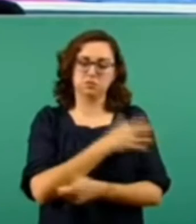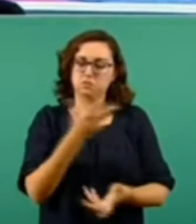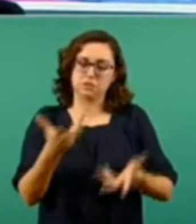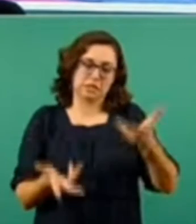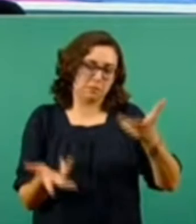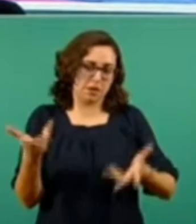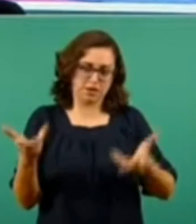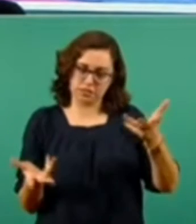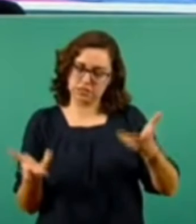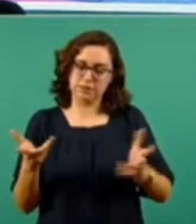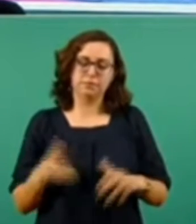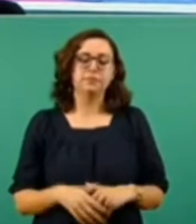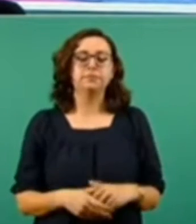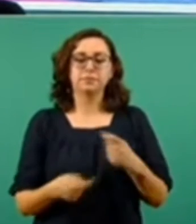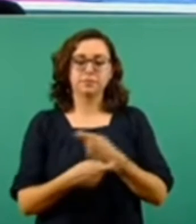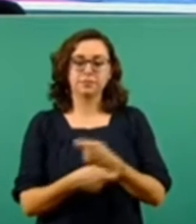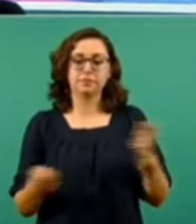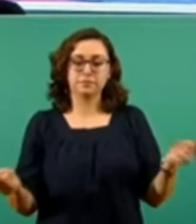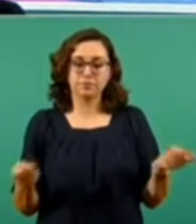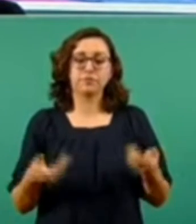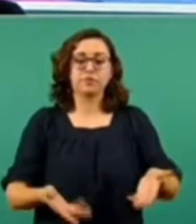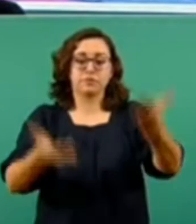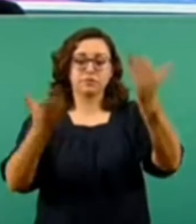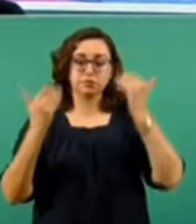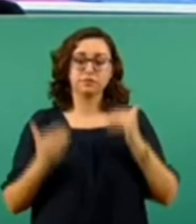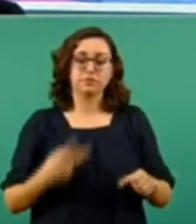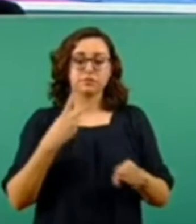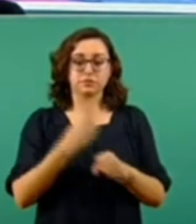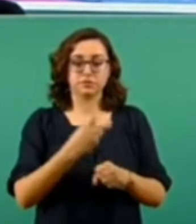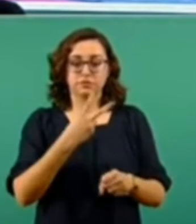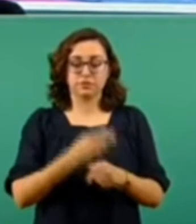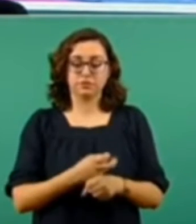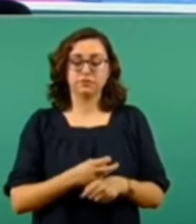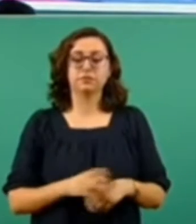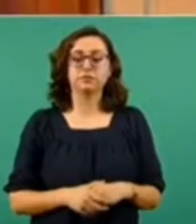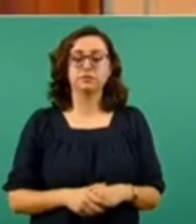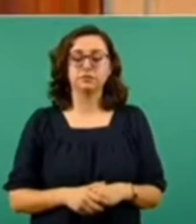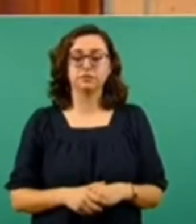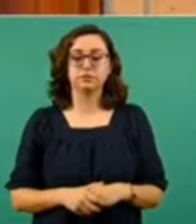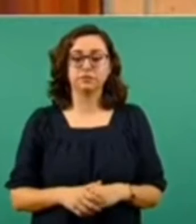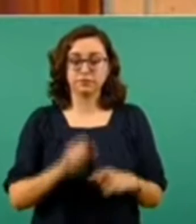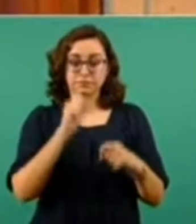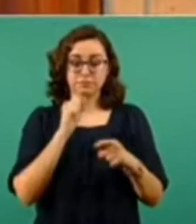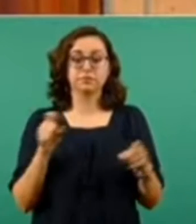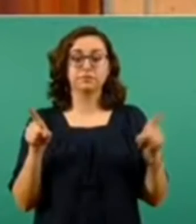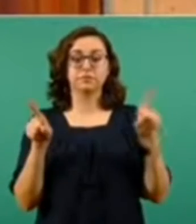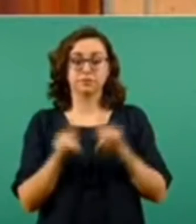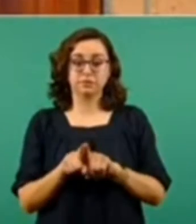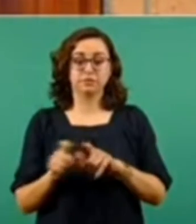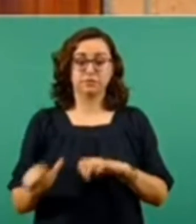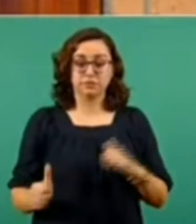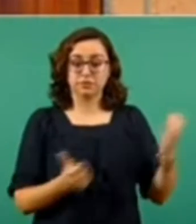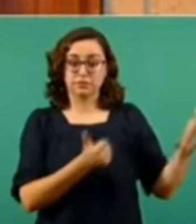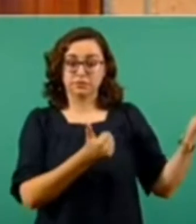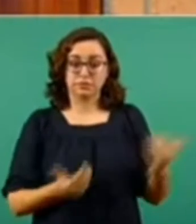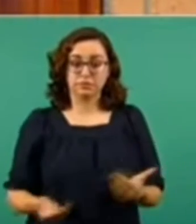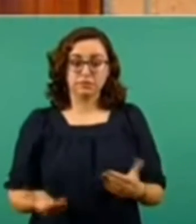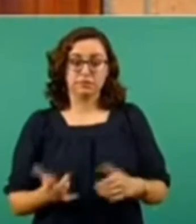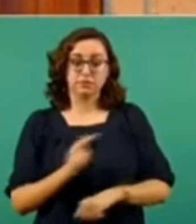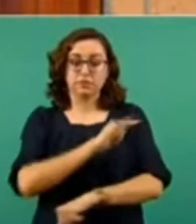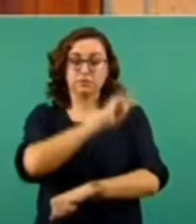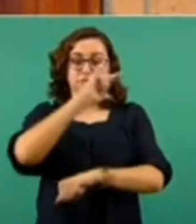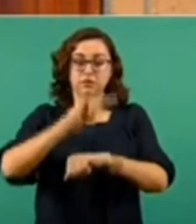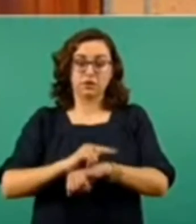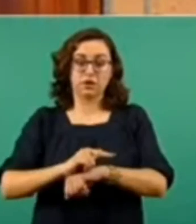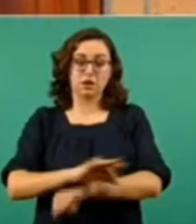se encuentre la distribución. Y si vemos la segunda diapositiva, llegó también en el transcurso de la tarde el arribo